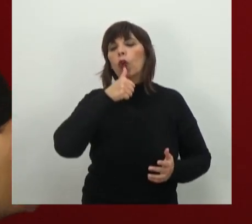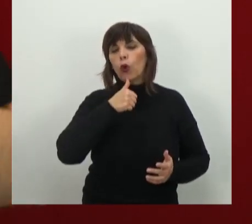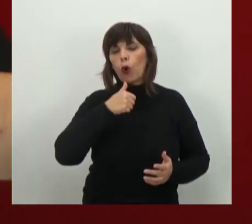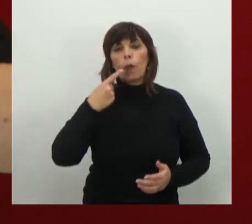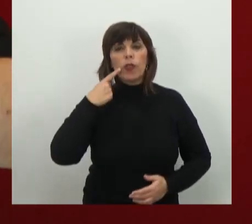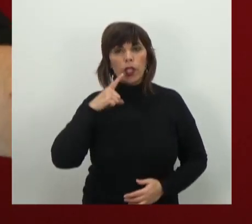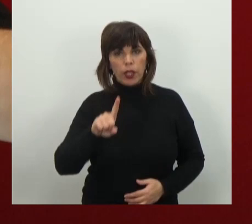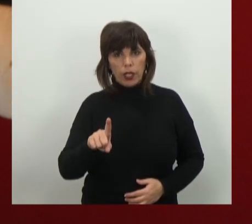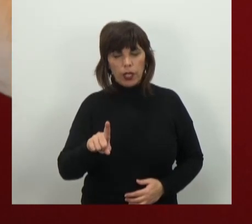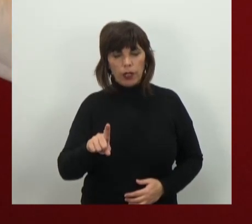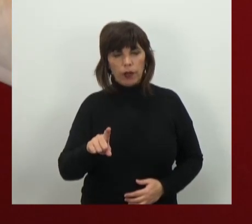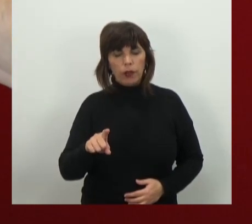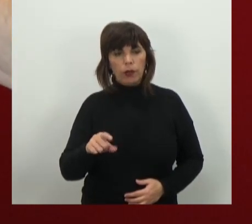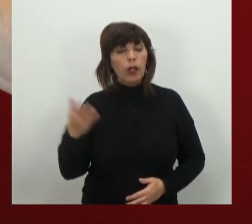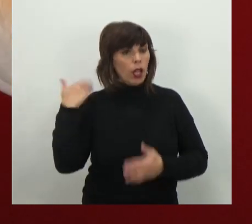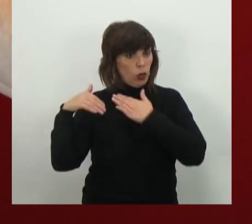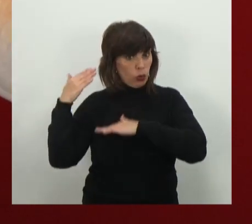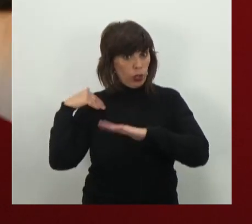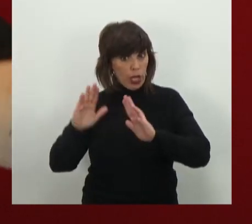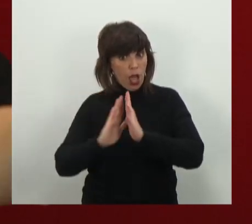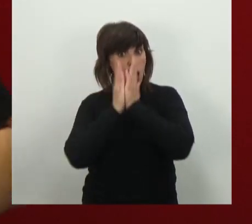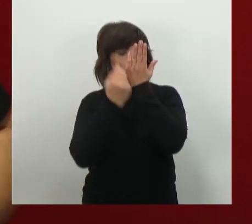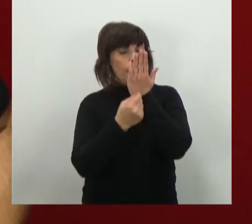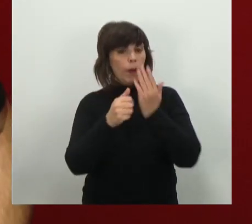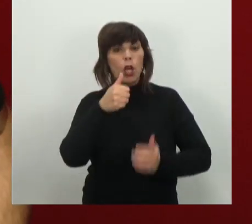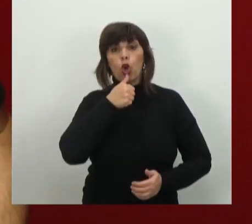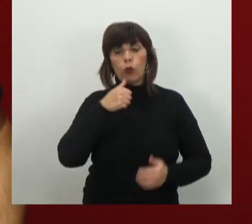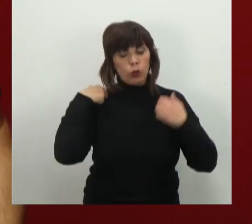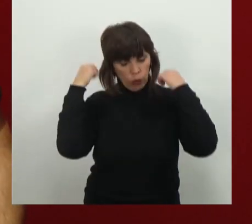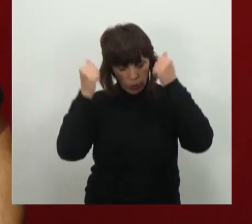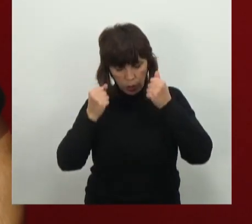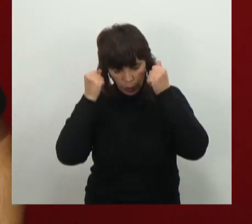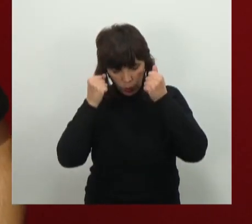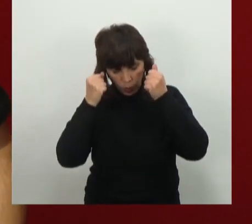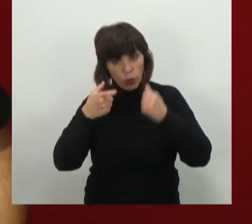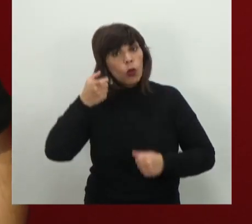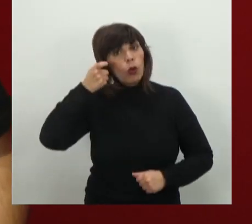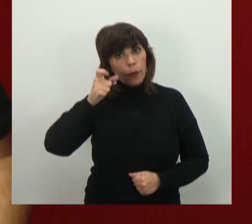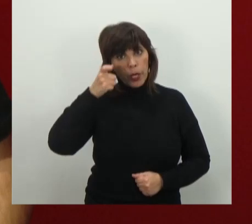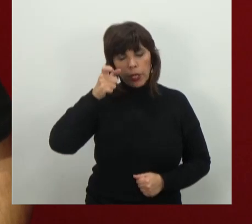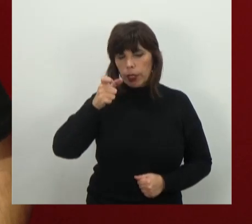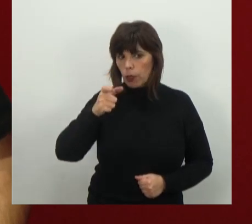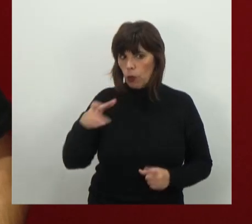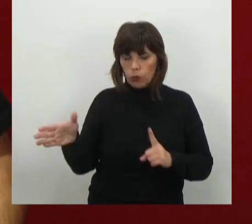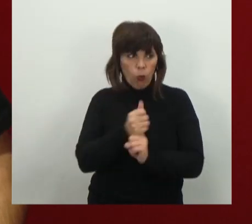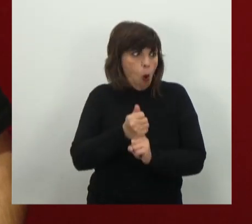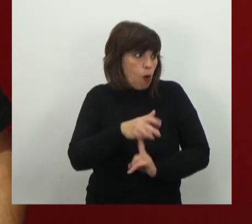he estado estudiando el otro día Job y encontré unos versículos